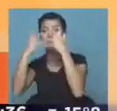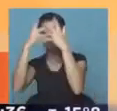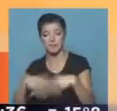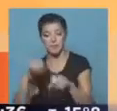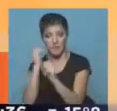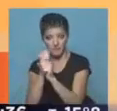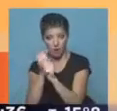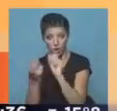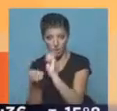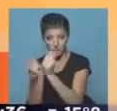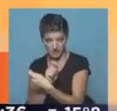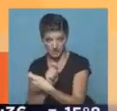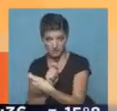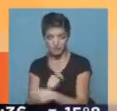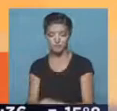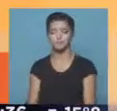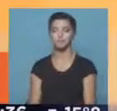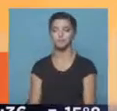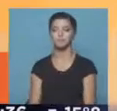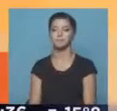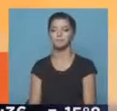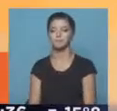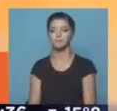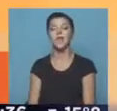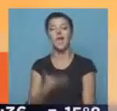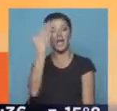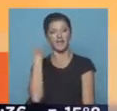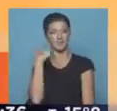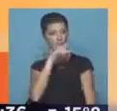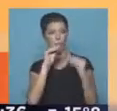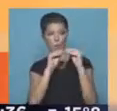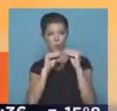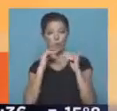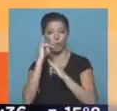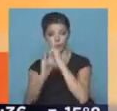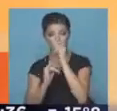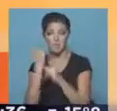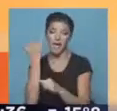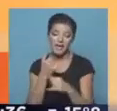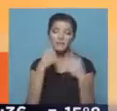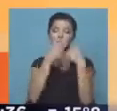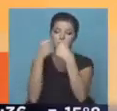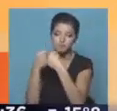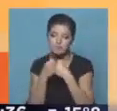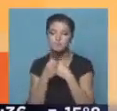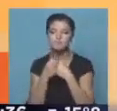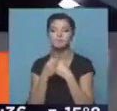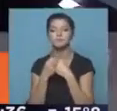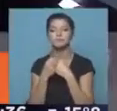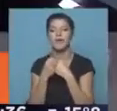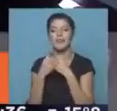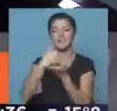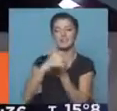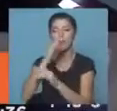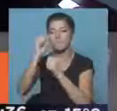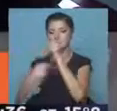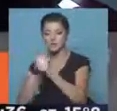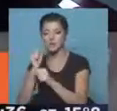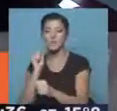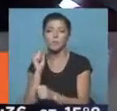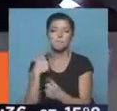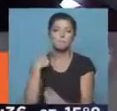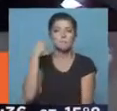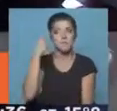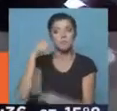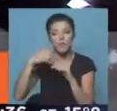otro. Hay entendimiento, como contaba Raúl, hay algún tipo de entendimiento o decepción entre los empresarios para ver, bueno,